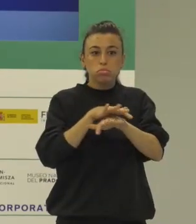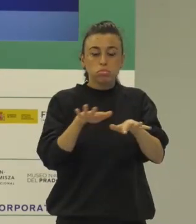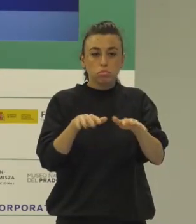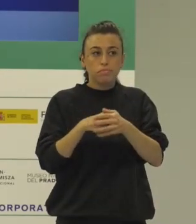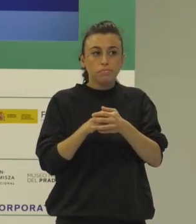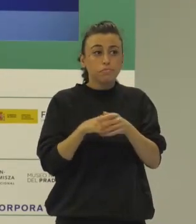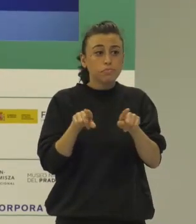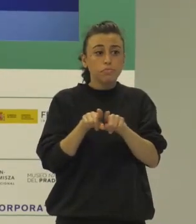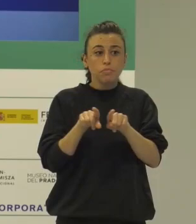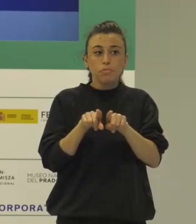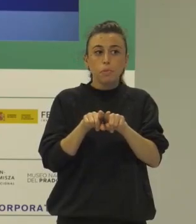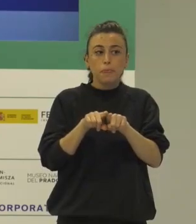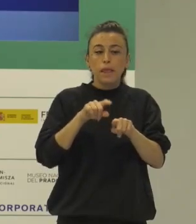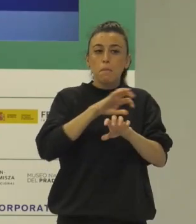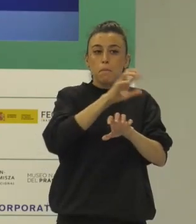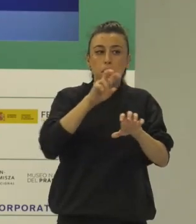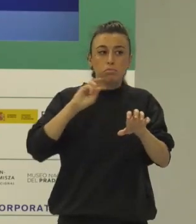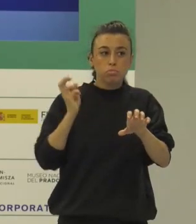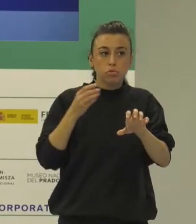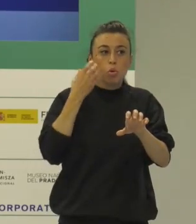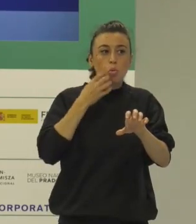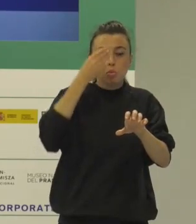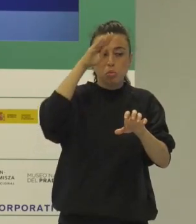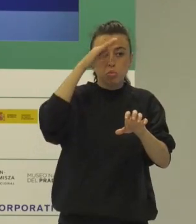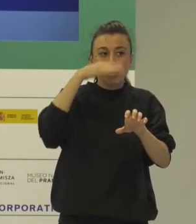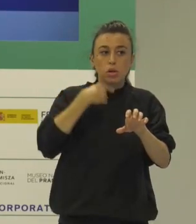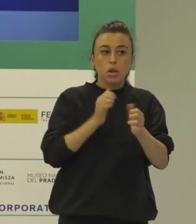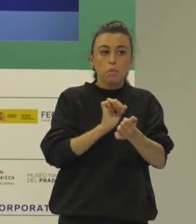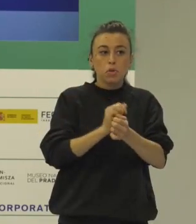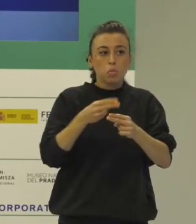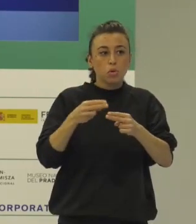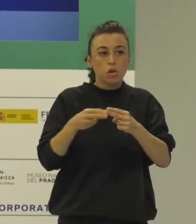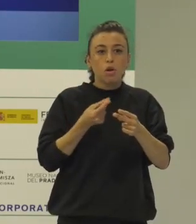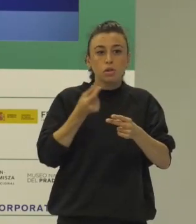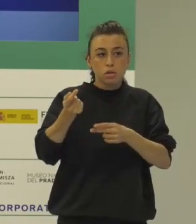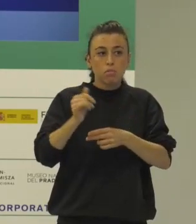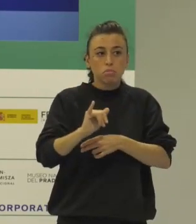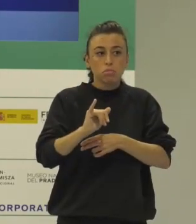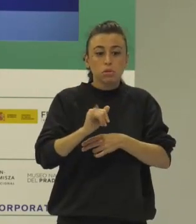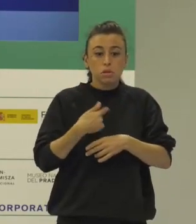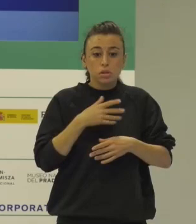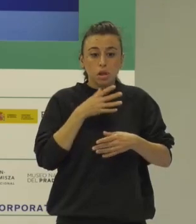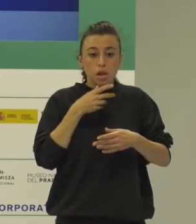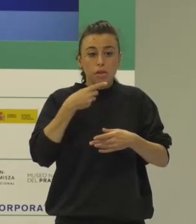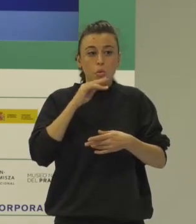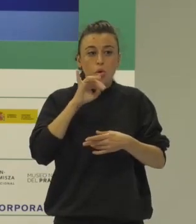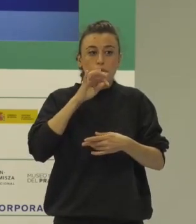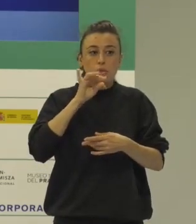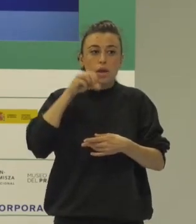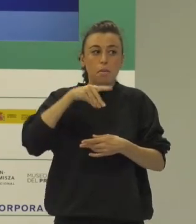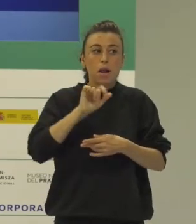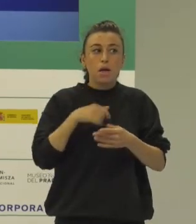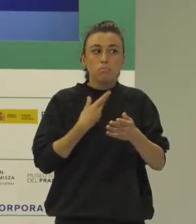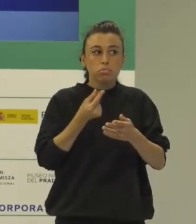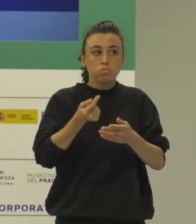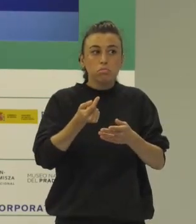exiliados. Y también hay redacciones de medios que están buscando salir de Guatemala porque la persecución también